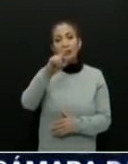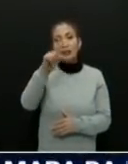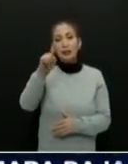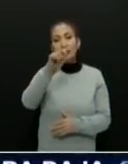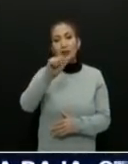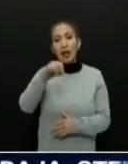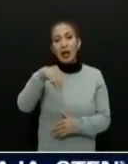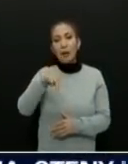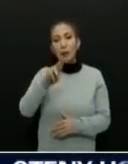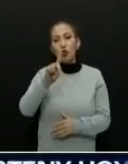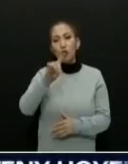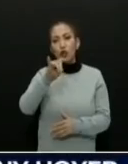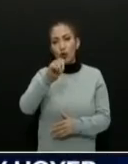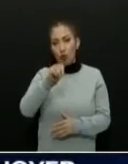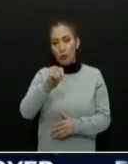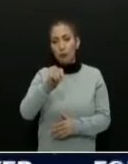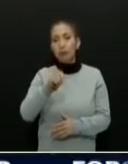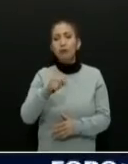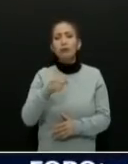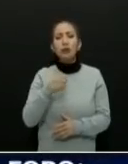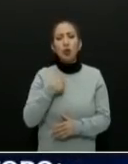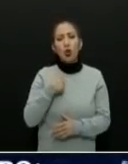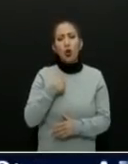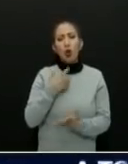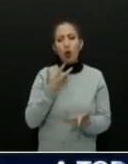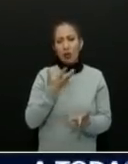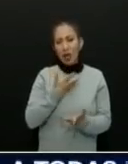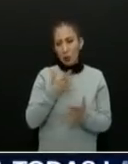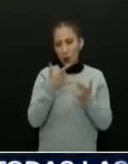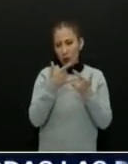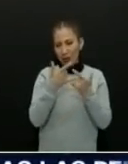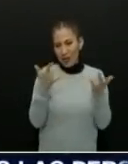Tengo una anécdota